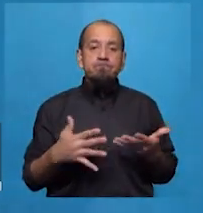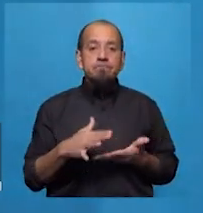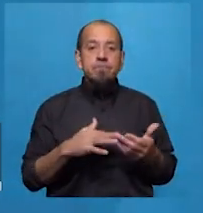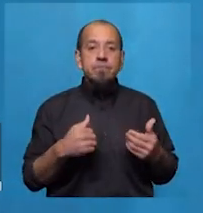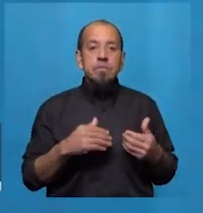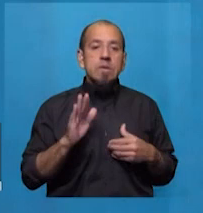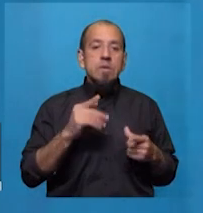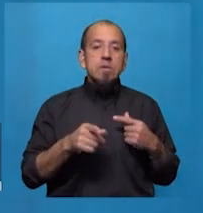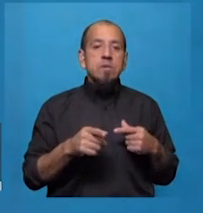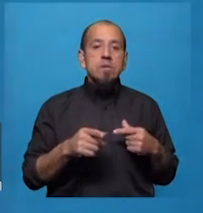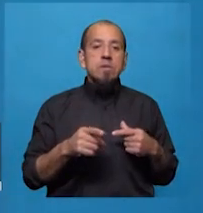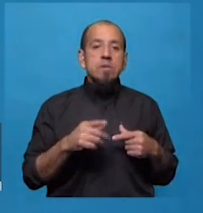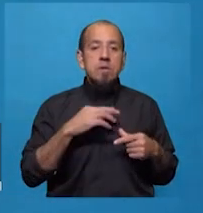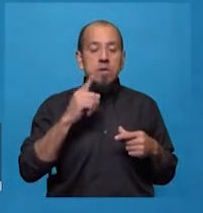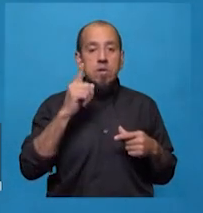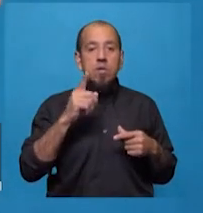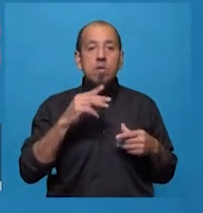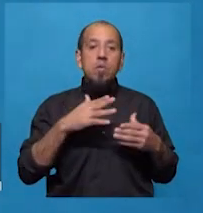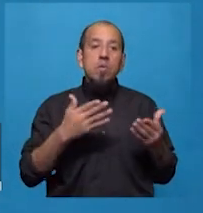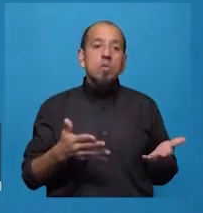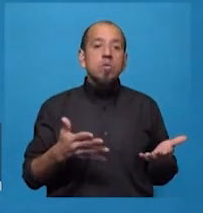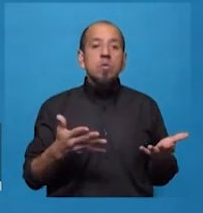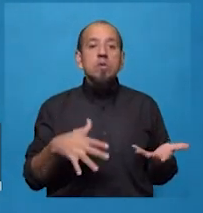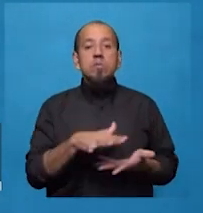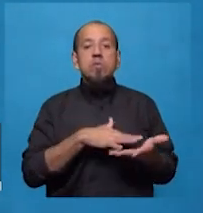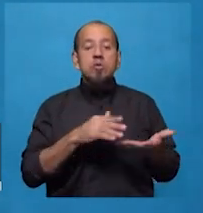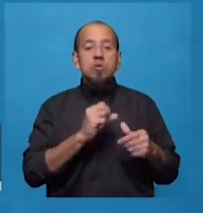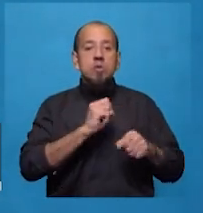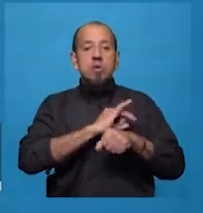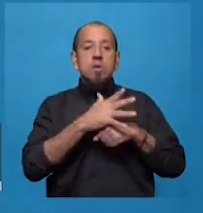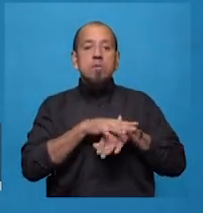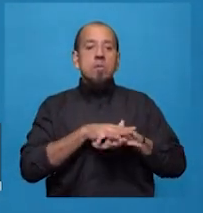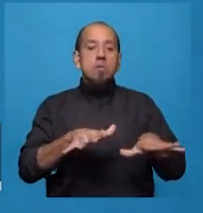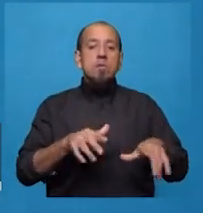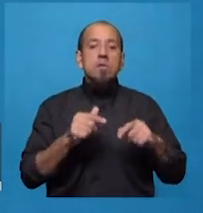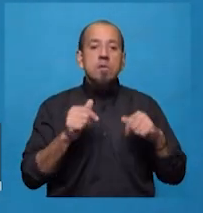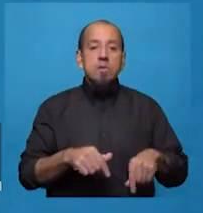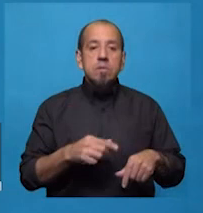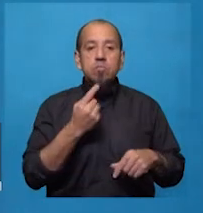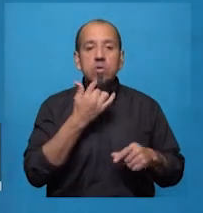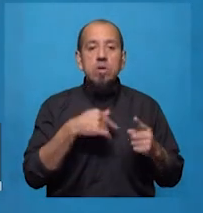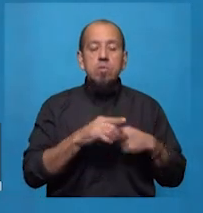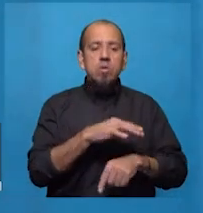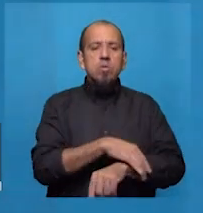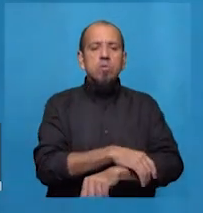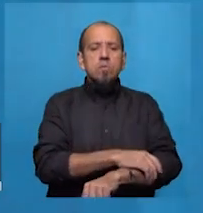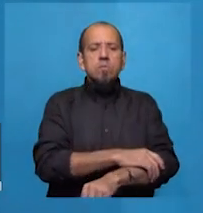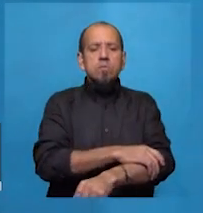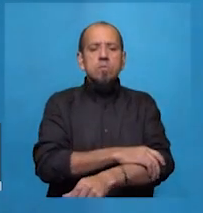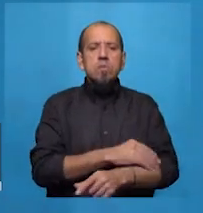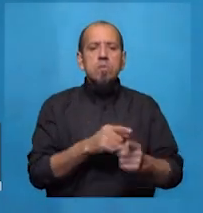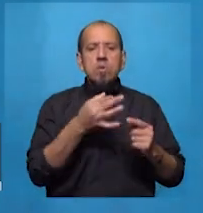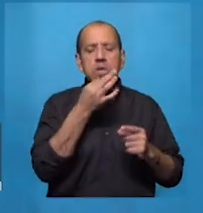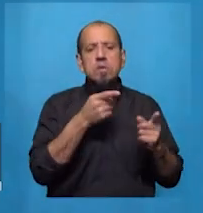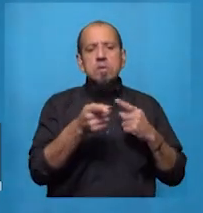las promesas electorales preveían Una vez que se atenuó el efecto pandemia digamos aquí estamos hablando por ejemplo cuando tú hacías referencia a estas medidas